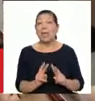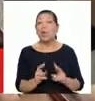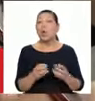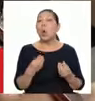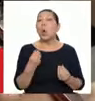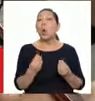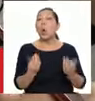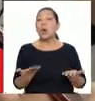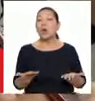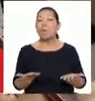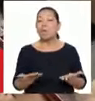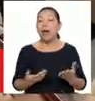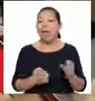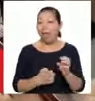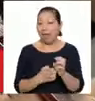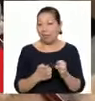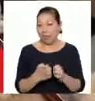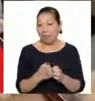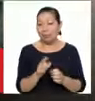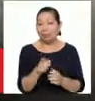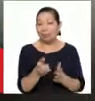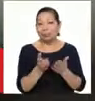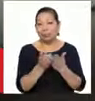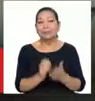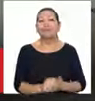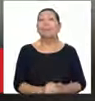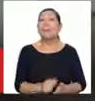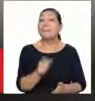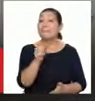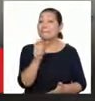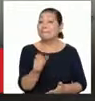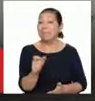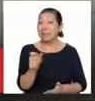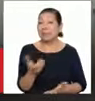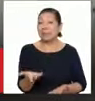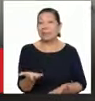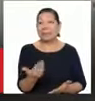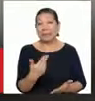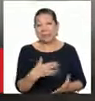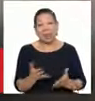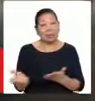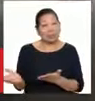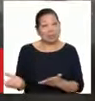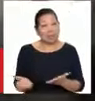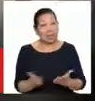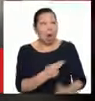condiciones de los equipos que traen la lancha. Los pasajeros con lesiones